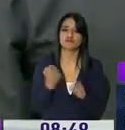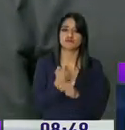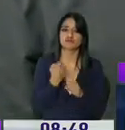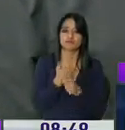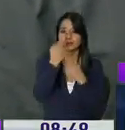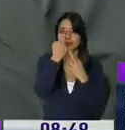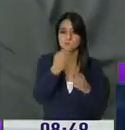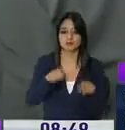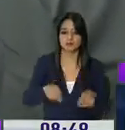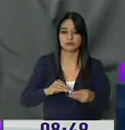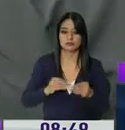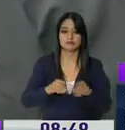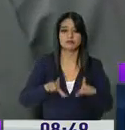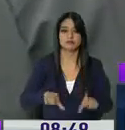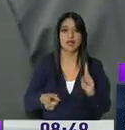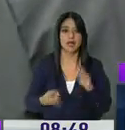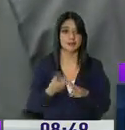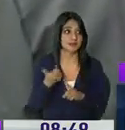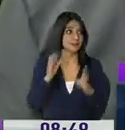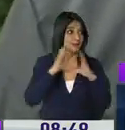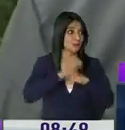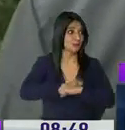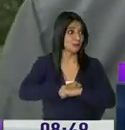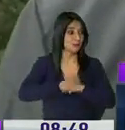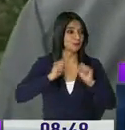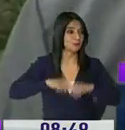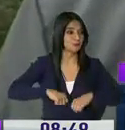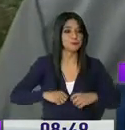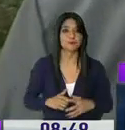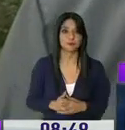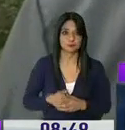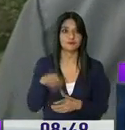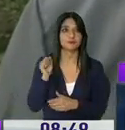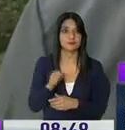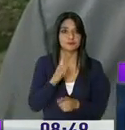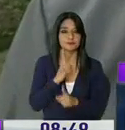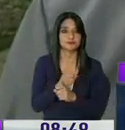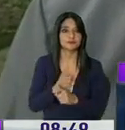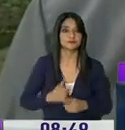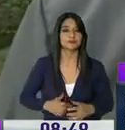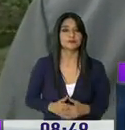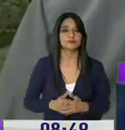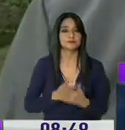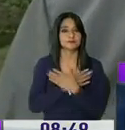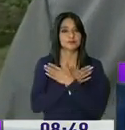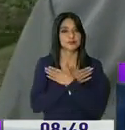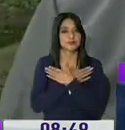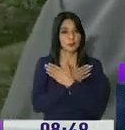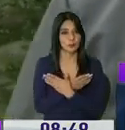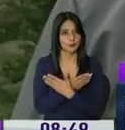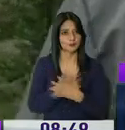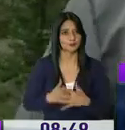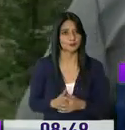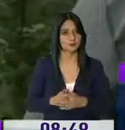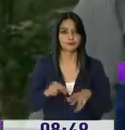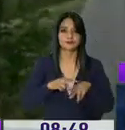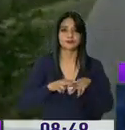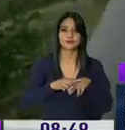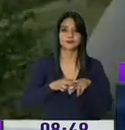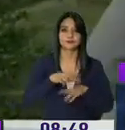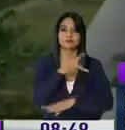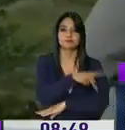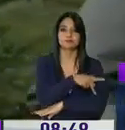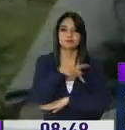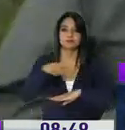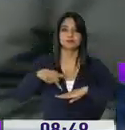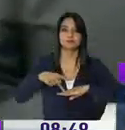placa hasta las 10 de la noche. Así es, el saludo cordial. El taxismo de Pichincha